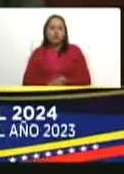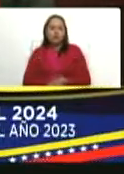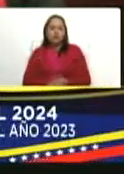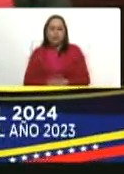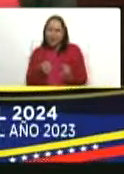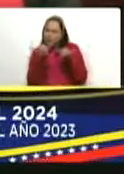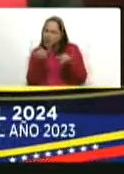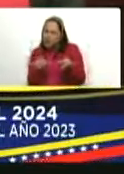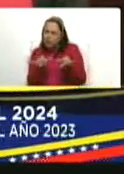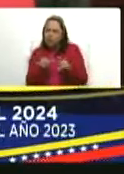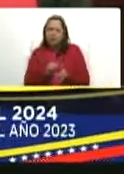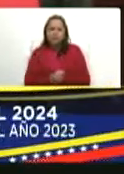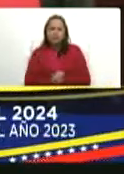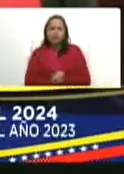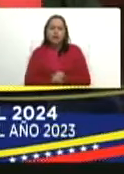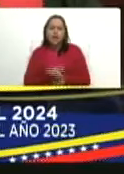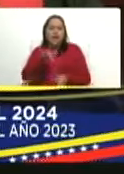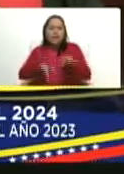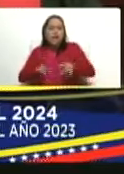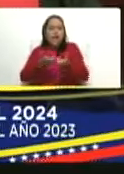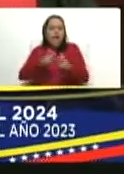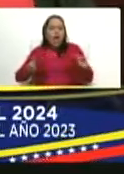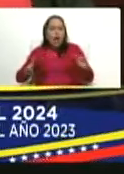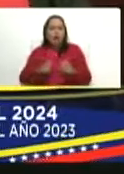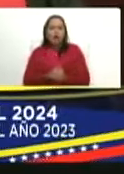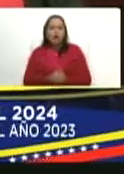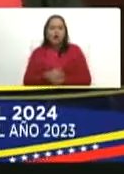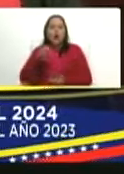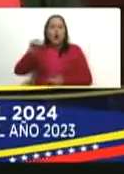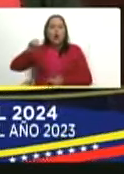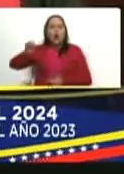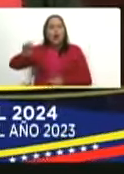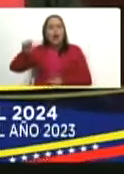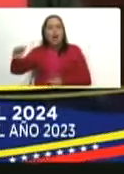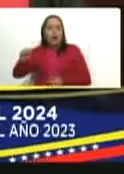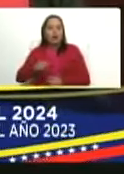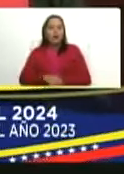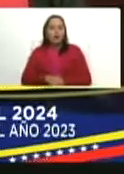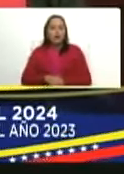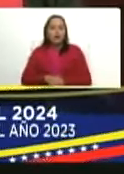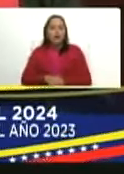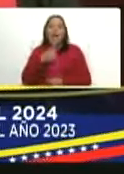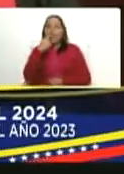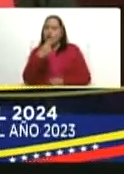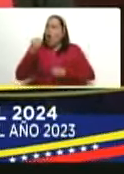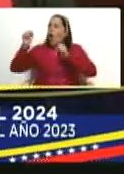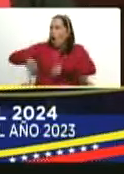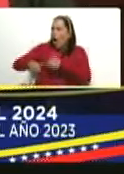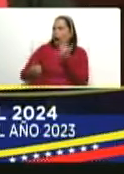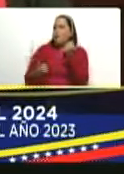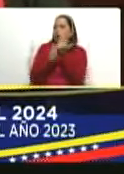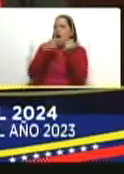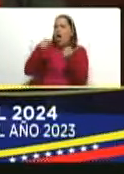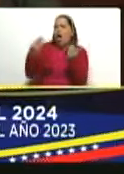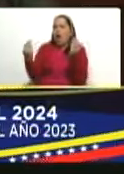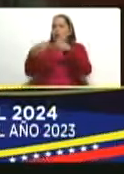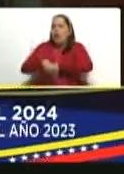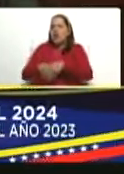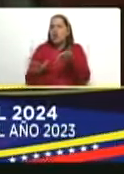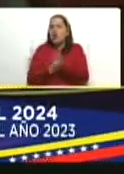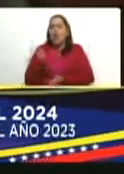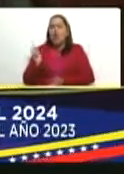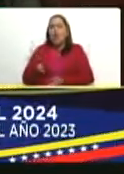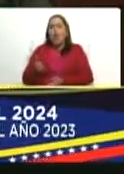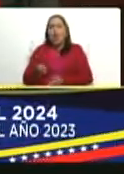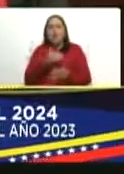momento, el secretario general de la Organización de Estados Americanos salió a apoyar esta sentencia del tribunal